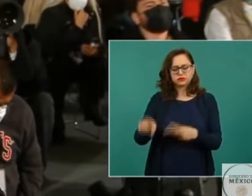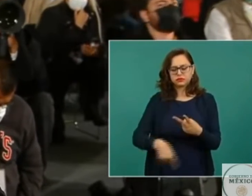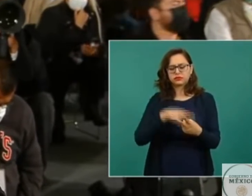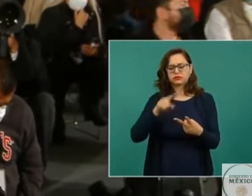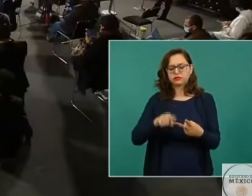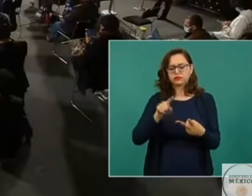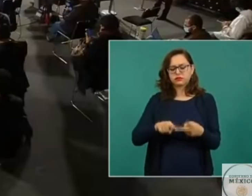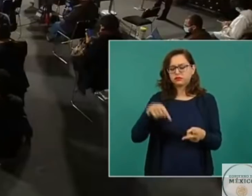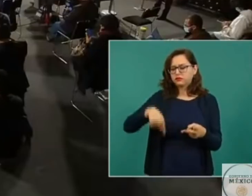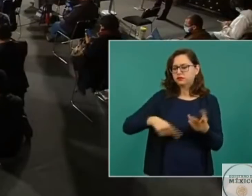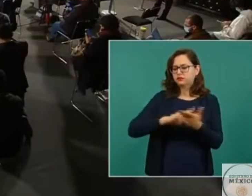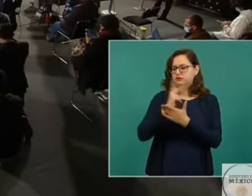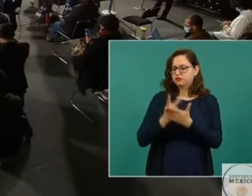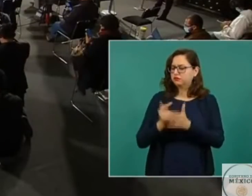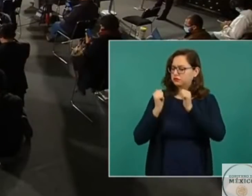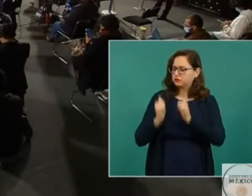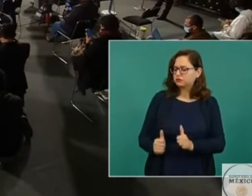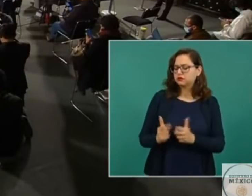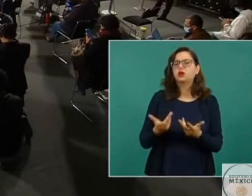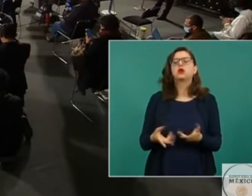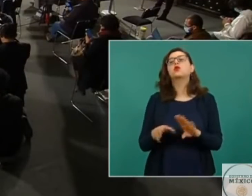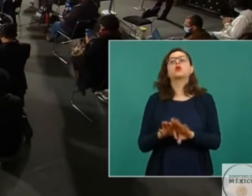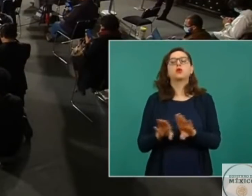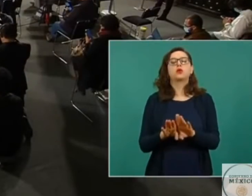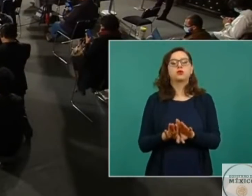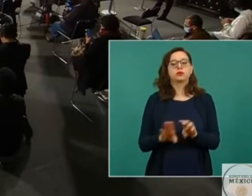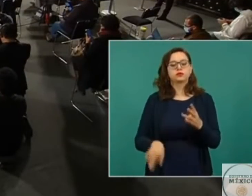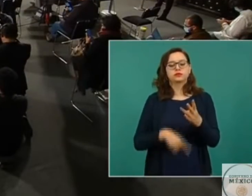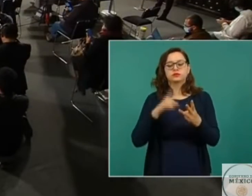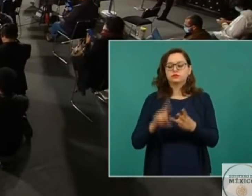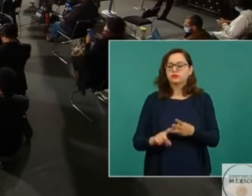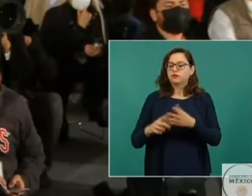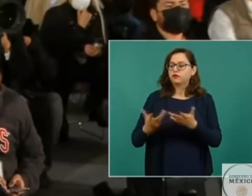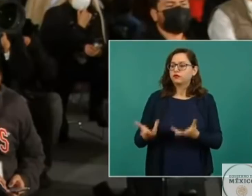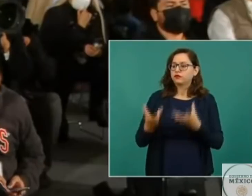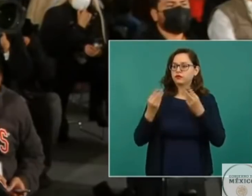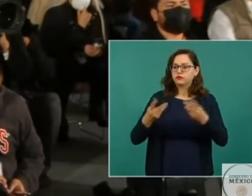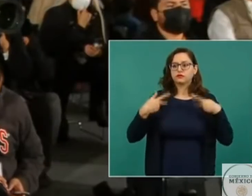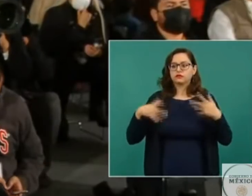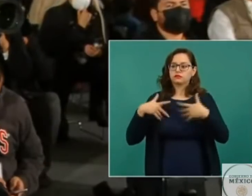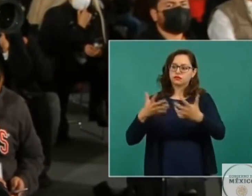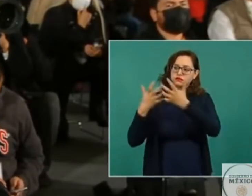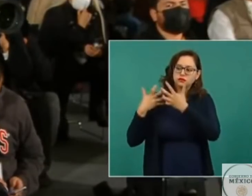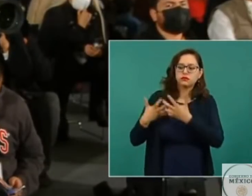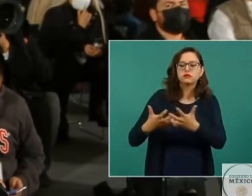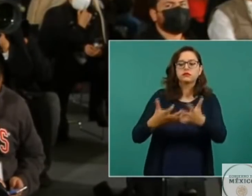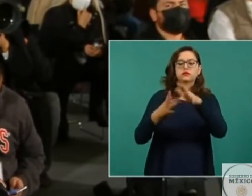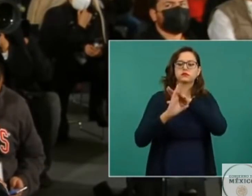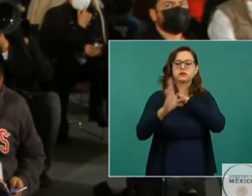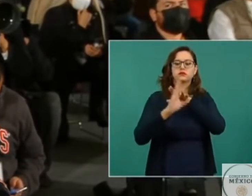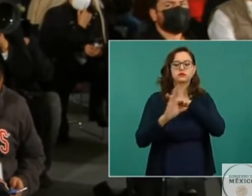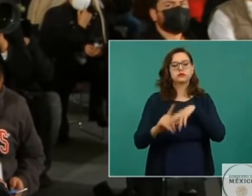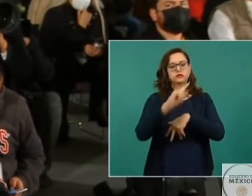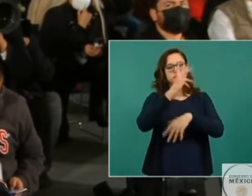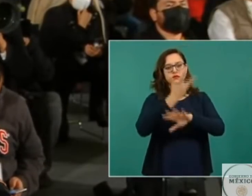programa Quédate en México, si se habló de las caravanas, la posibilidad de que Estados Unidos también entregue